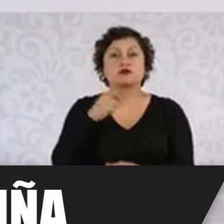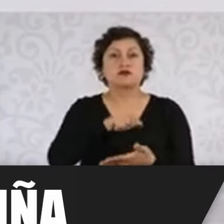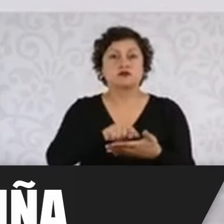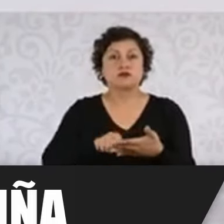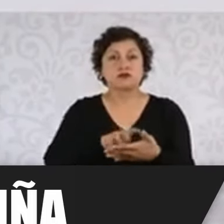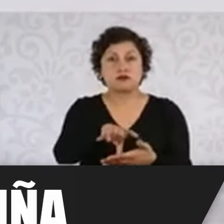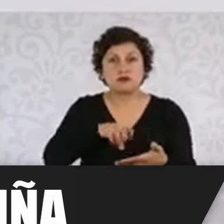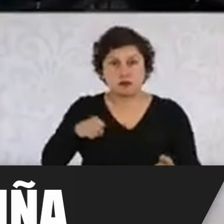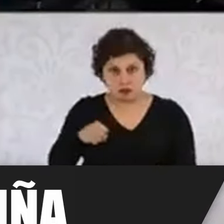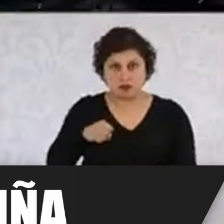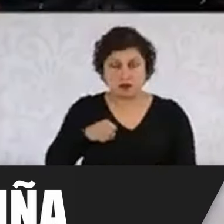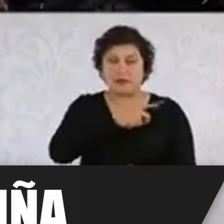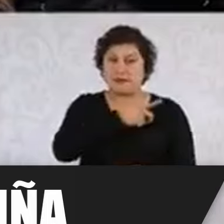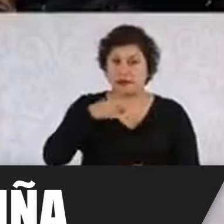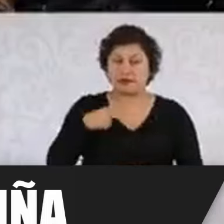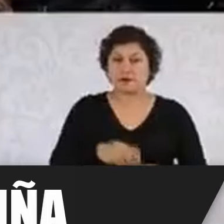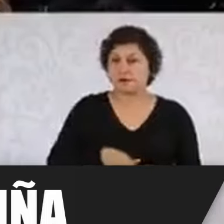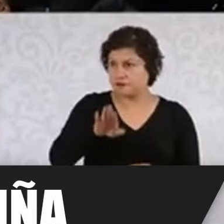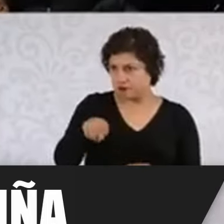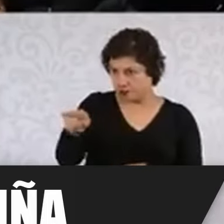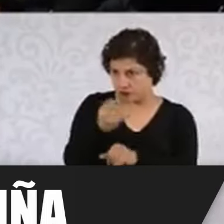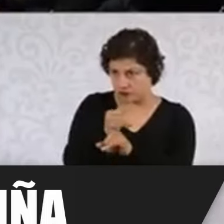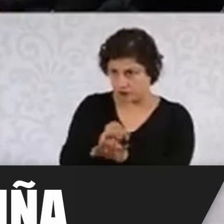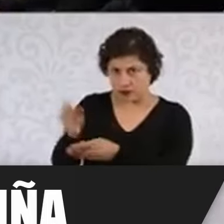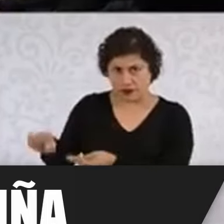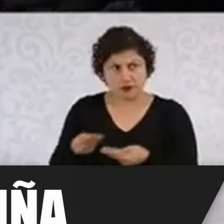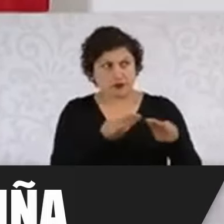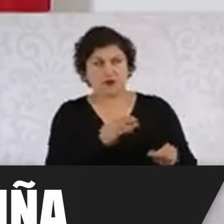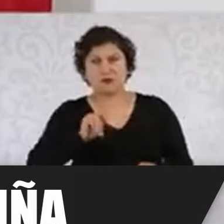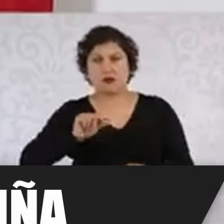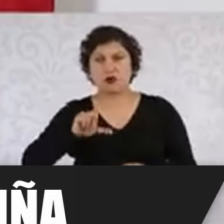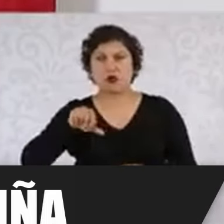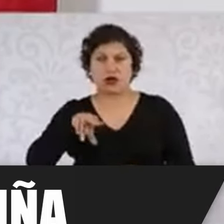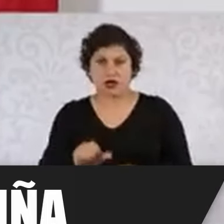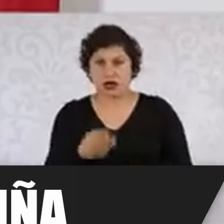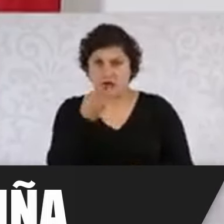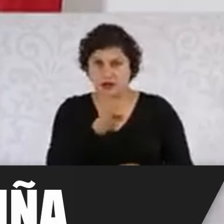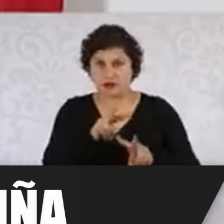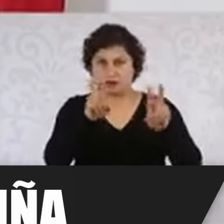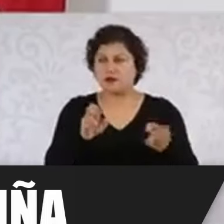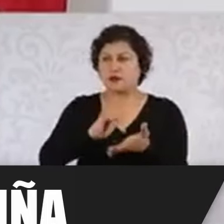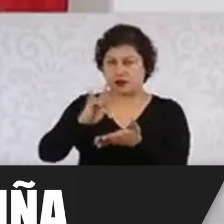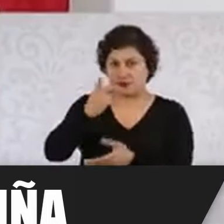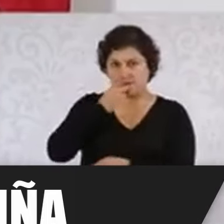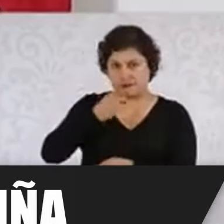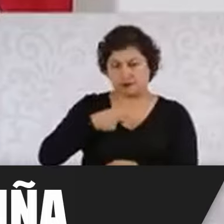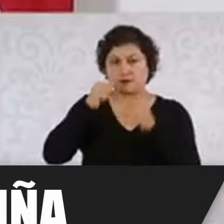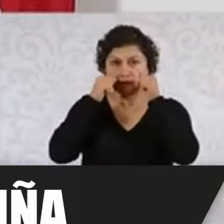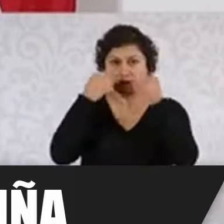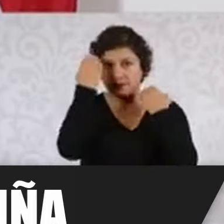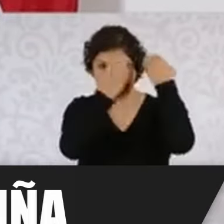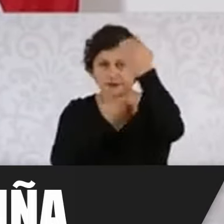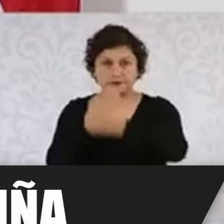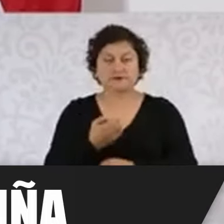le pasas a Paulina el caso particular, y qué bueno que nos dices para poderlo revisar. Bueno, lo dejamos